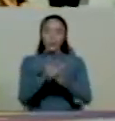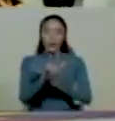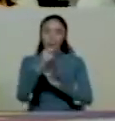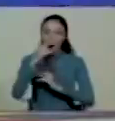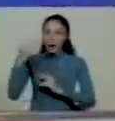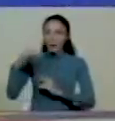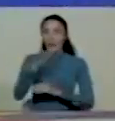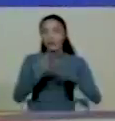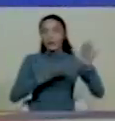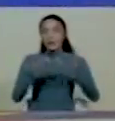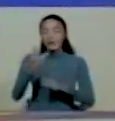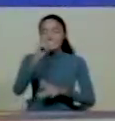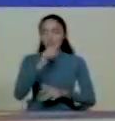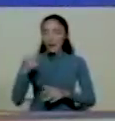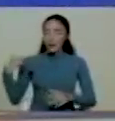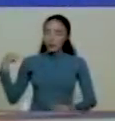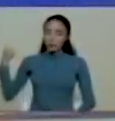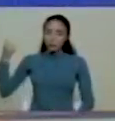digo 15 años.